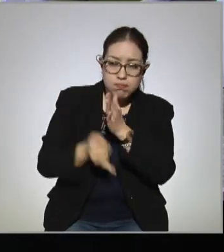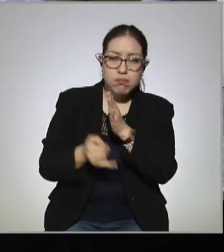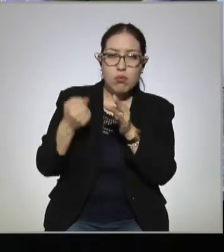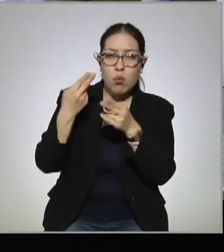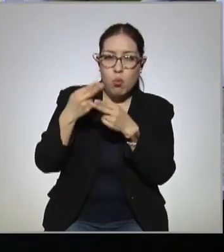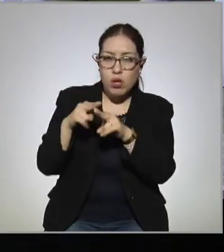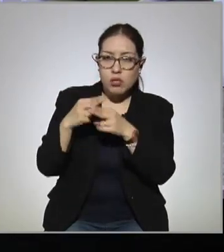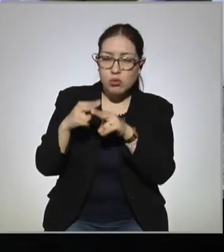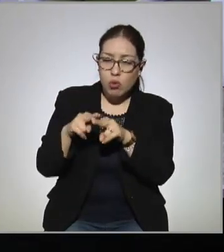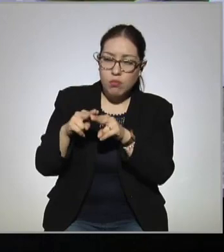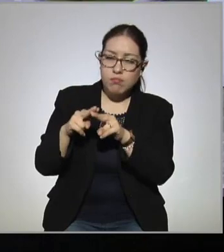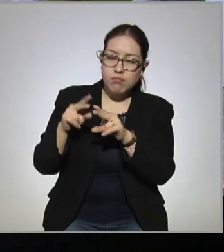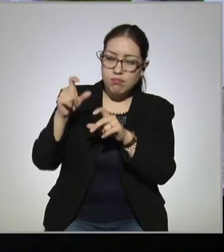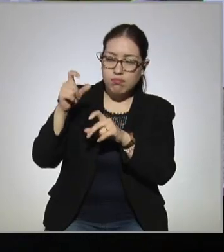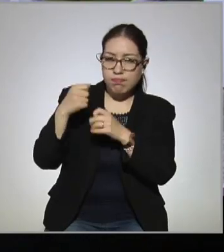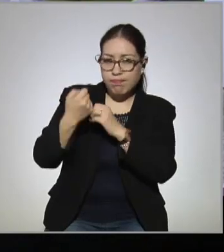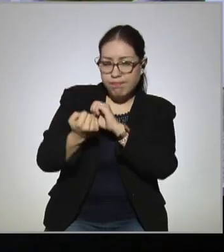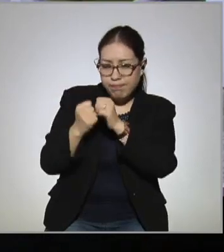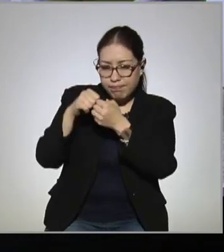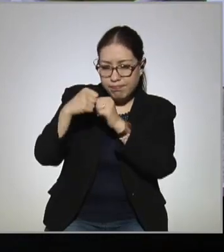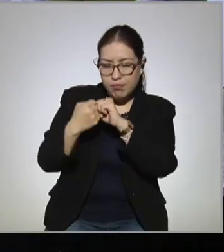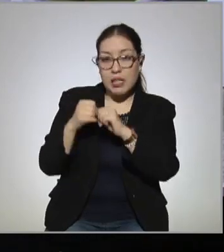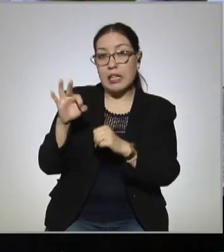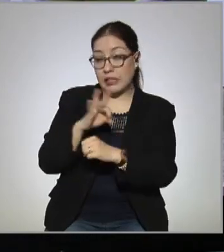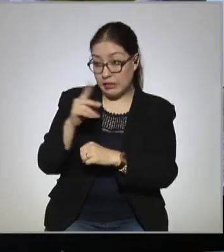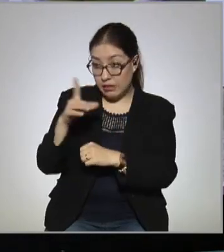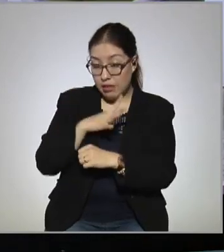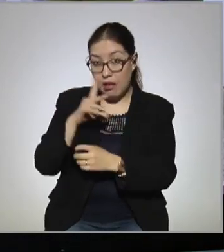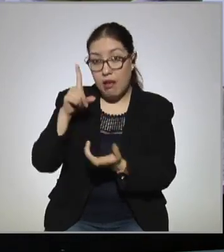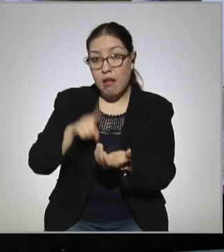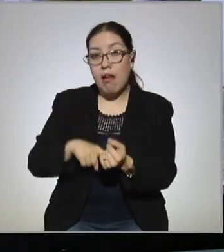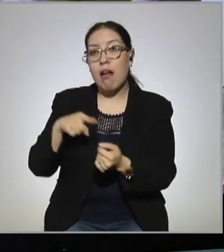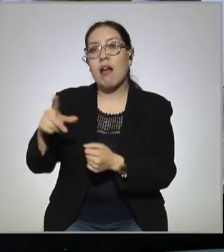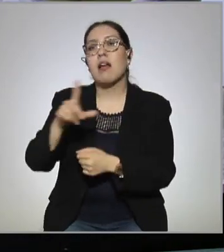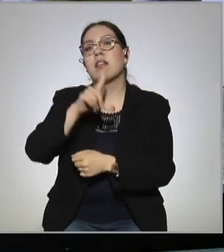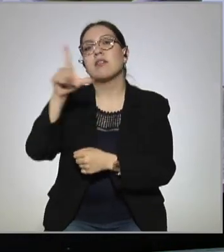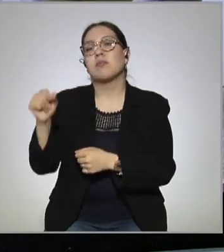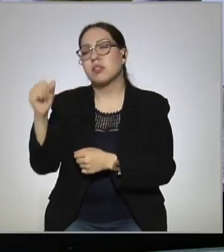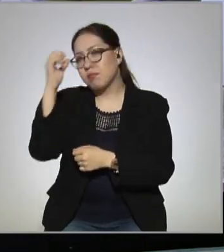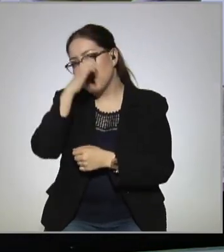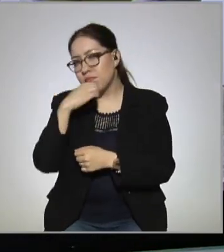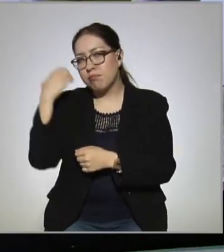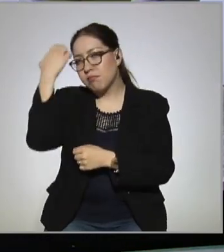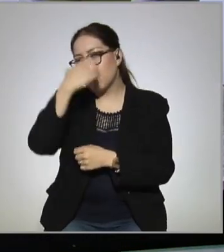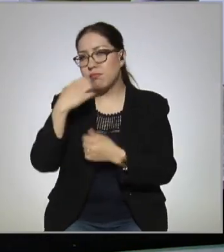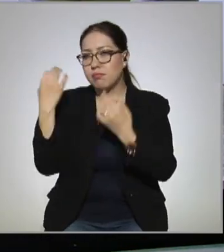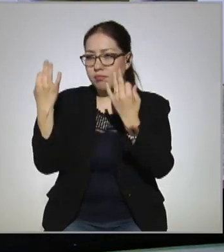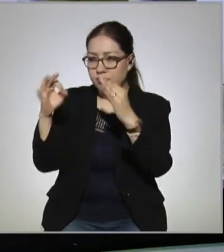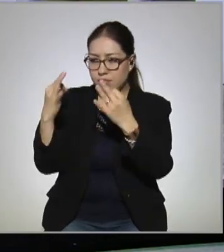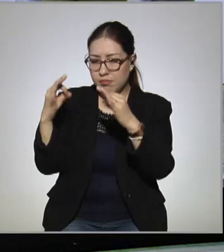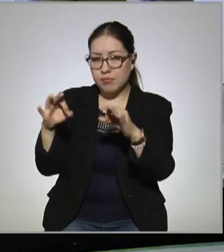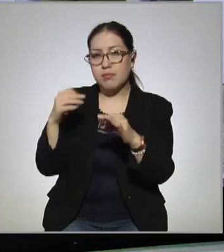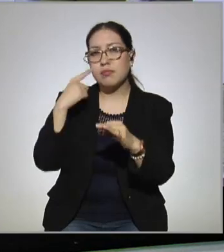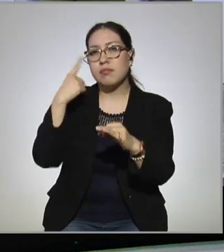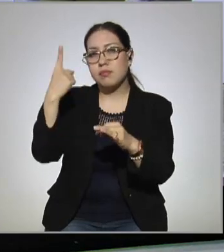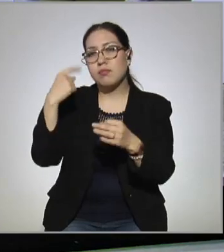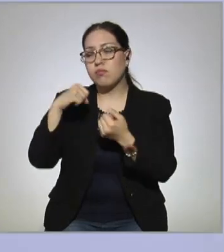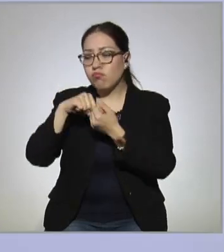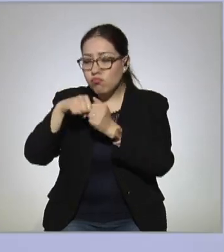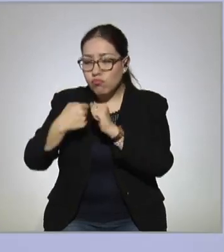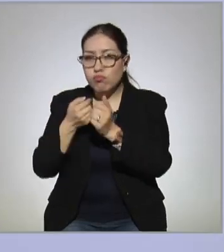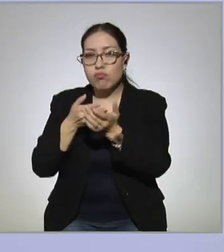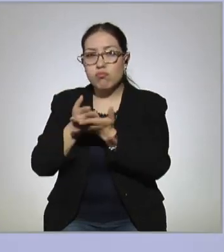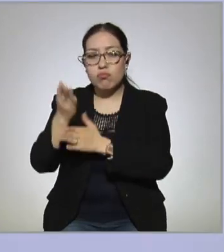casi obligatorio, ante la sospecha de lesión de mango rotador, un estudio de imagen que deje ver el tendón, de los cuales uno de fácil